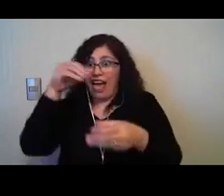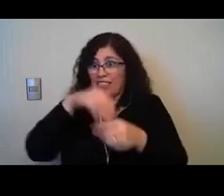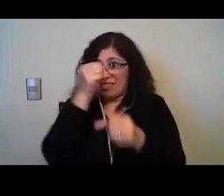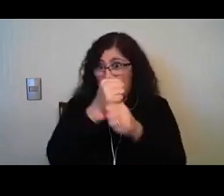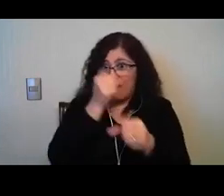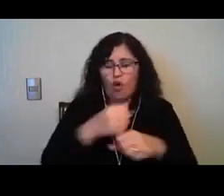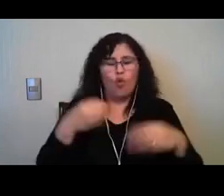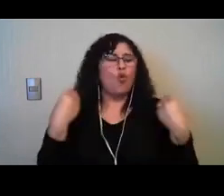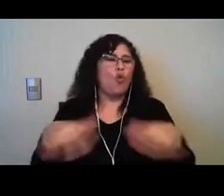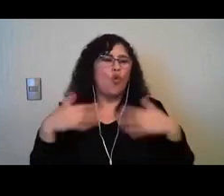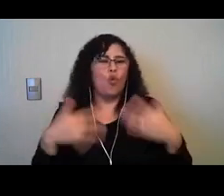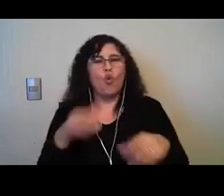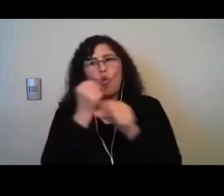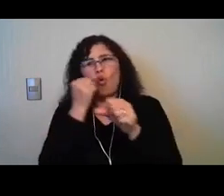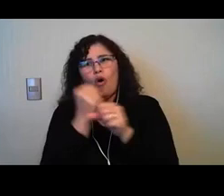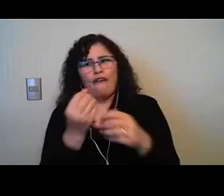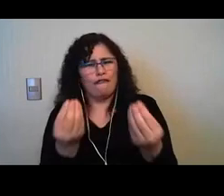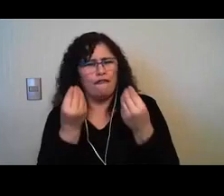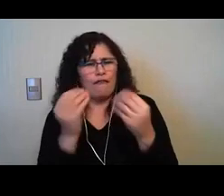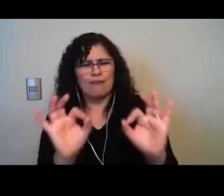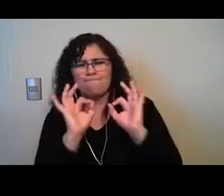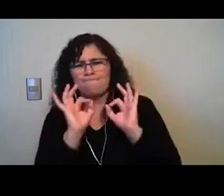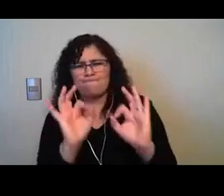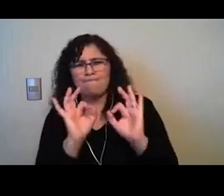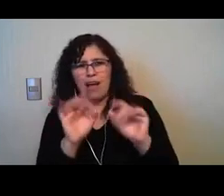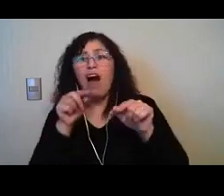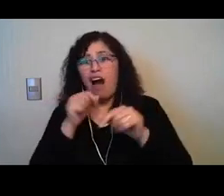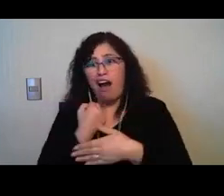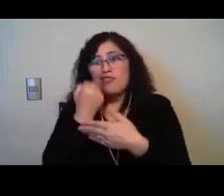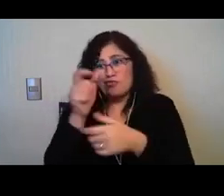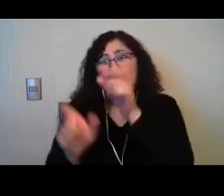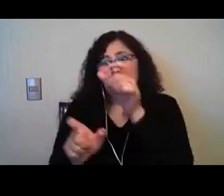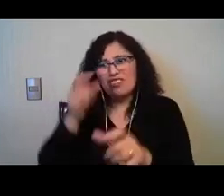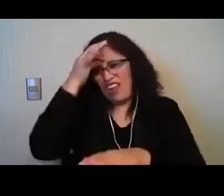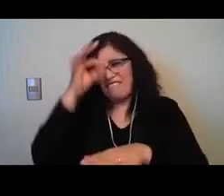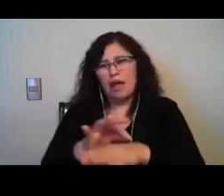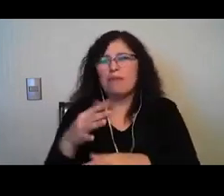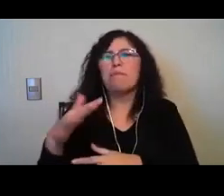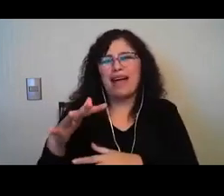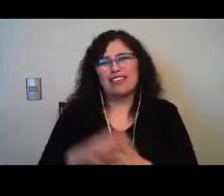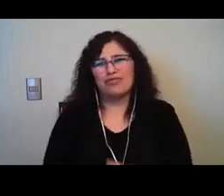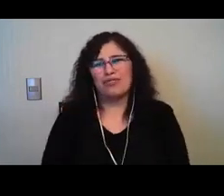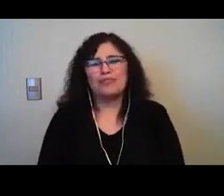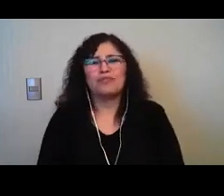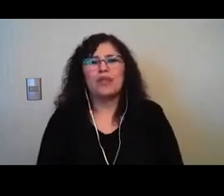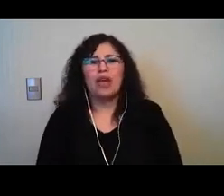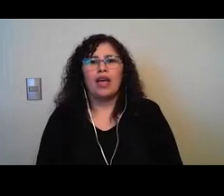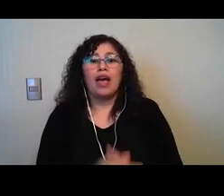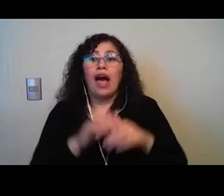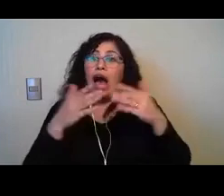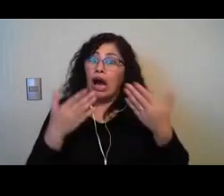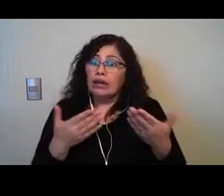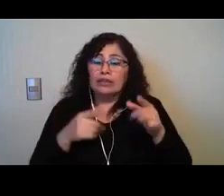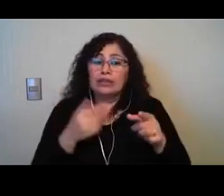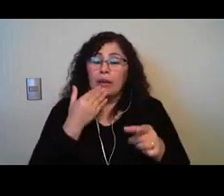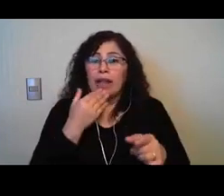la verdad, de lujo, ¿cierto? Para todas las personas que aquí asisten. Y de cierta manera, las